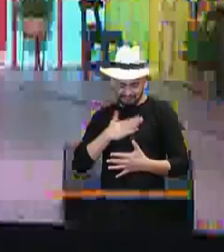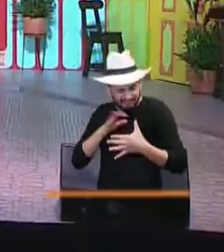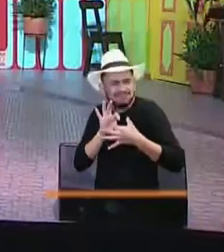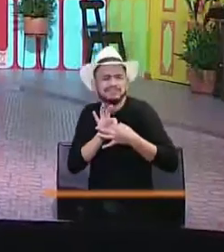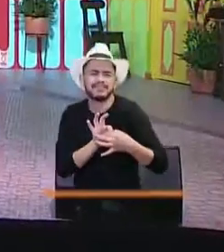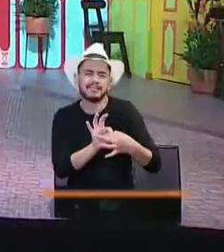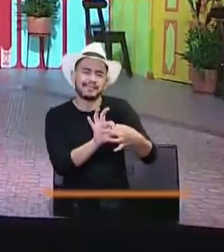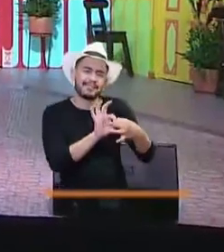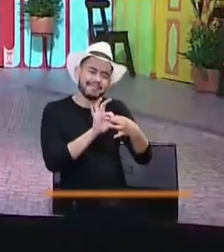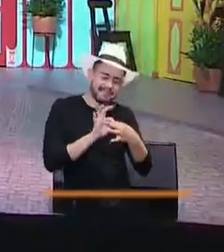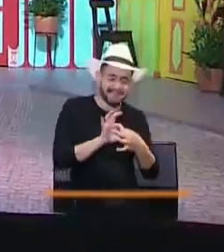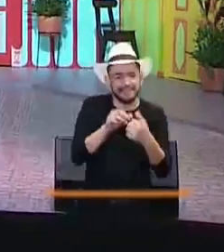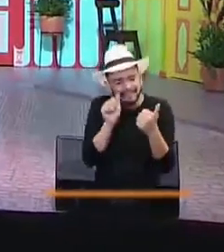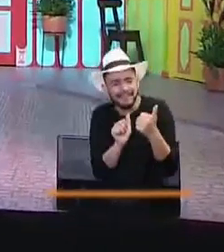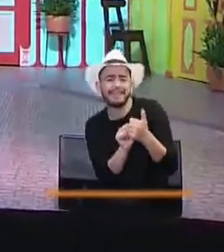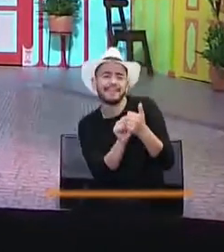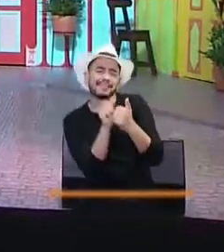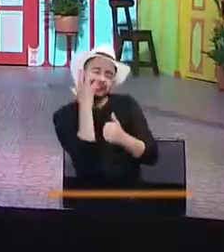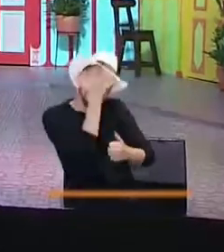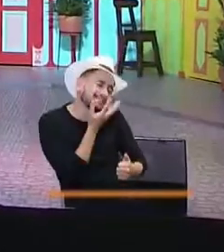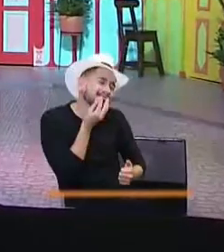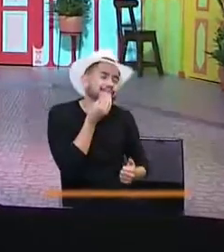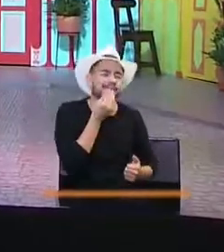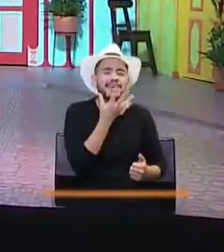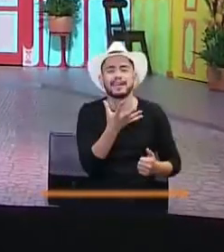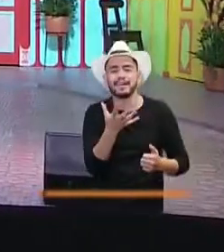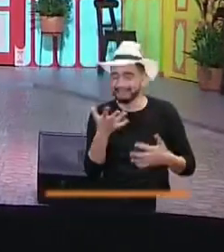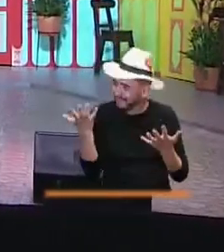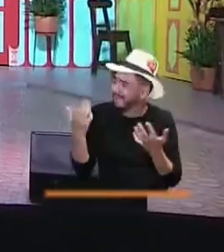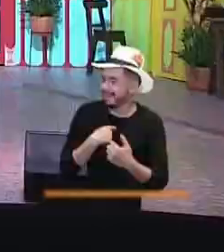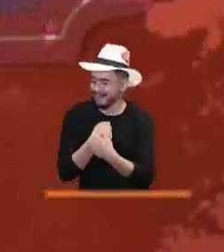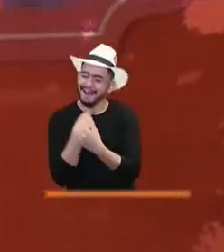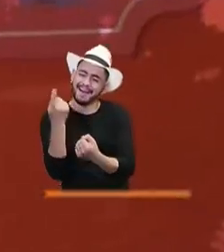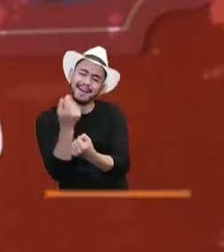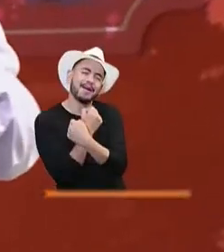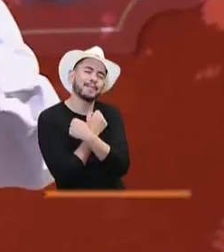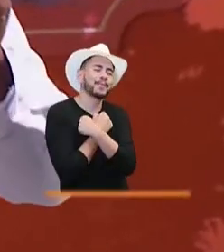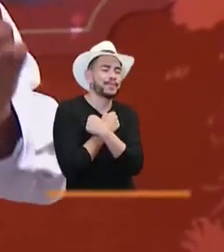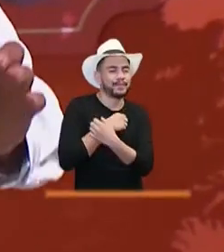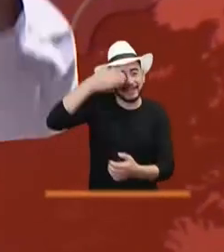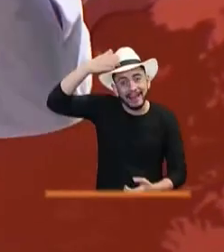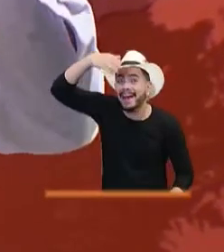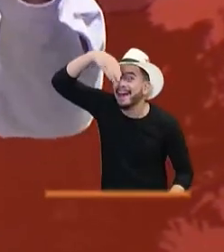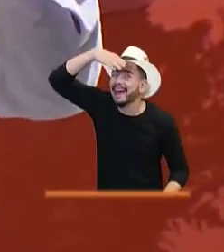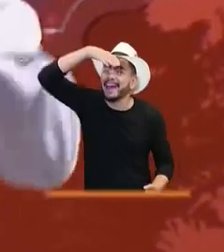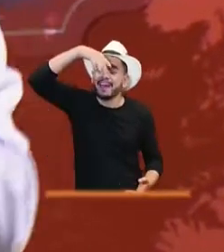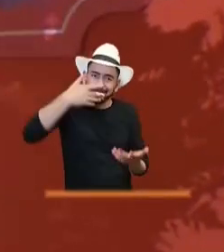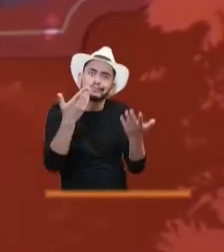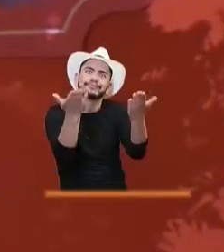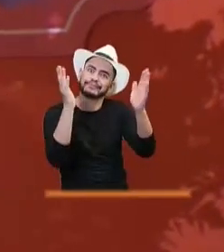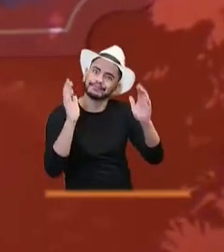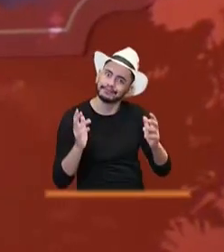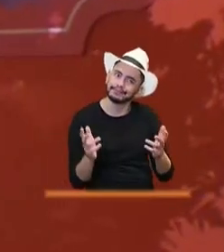Manuelita. Y ese amor de Trump que tenía por el